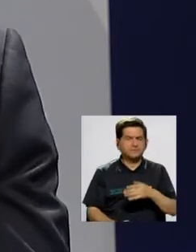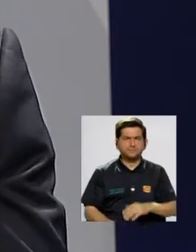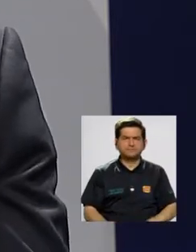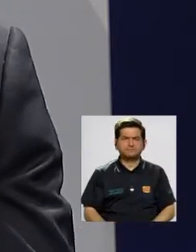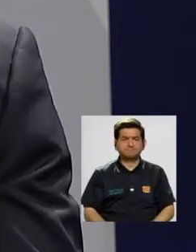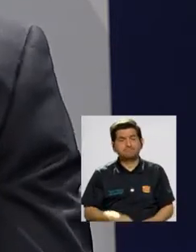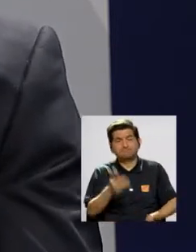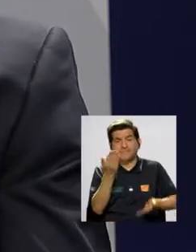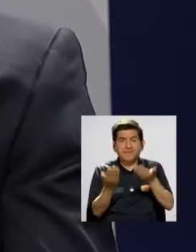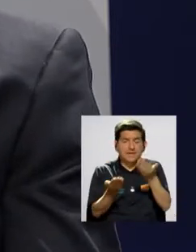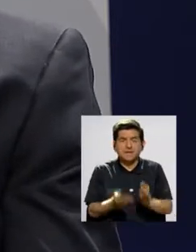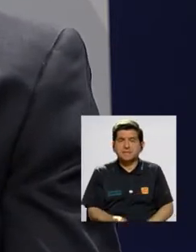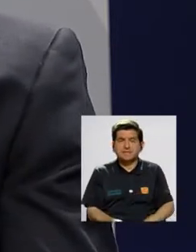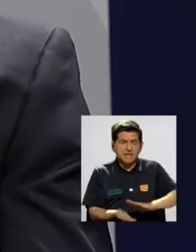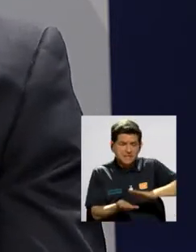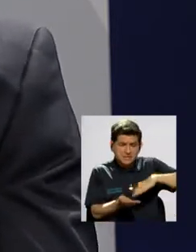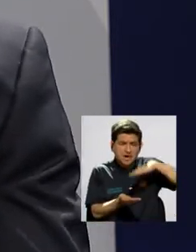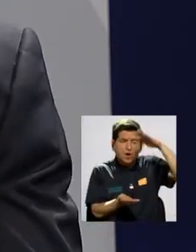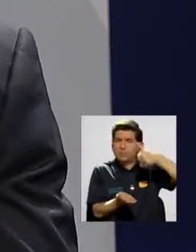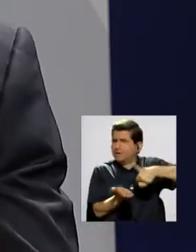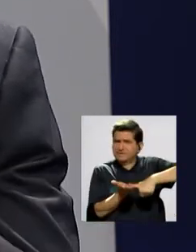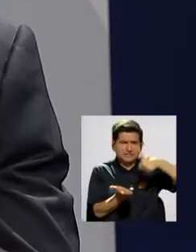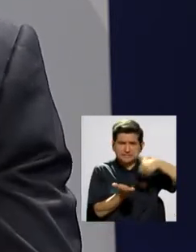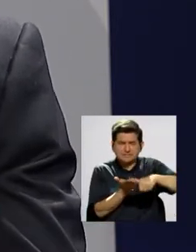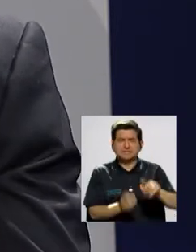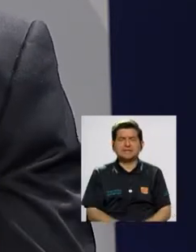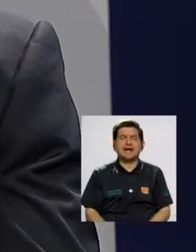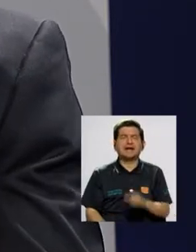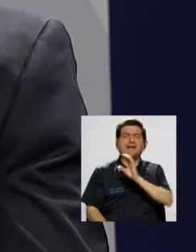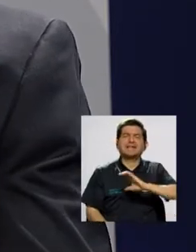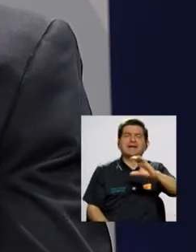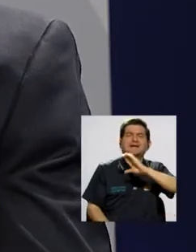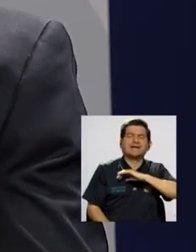un posible crecimiento del abstencionismo, el tono que ha tenido